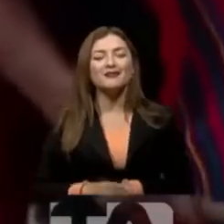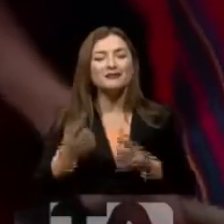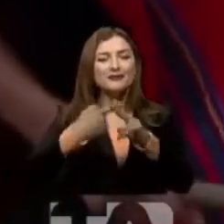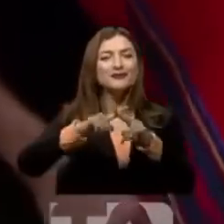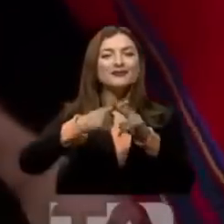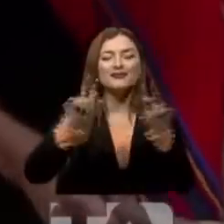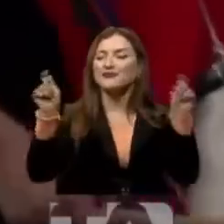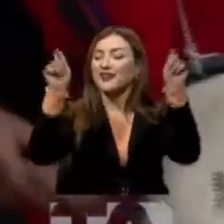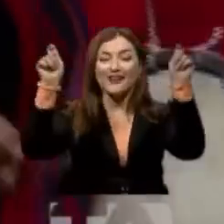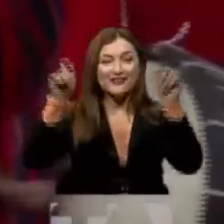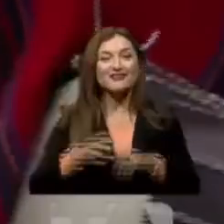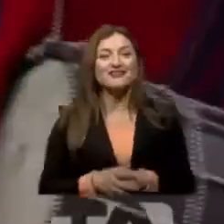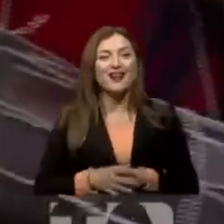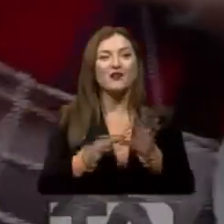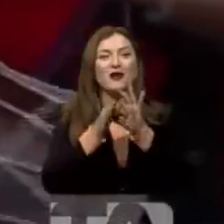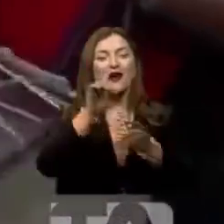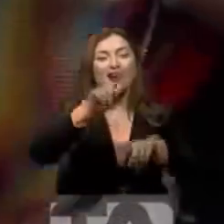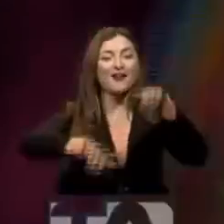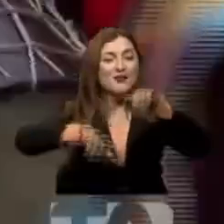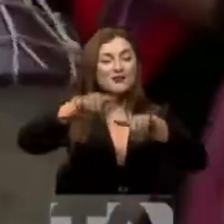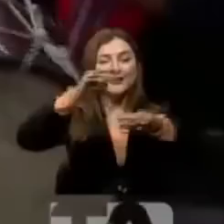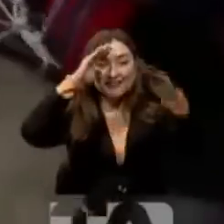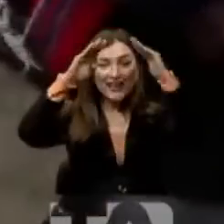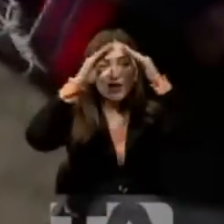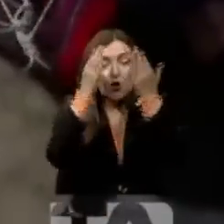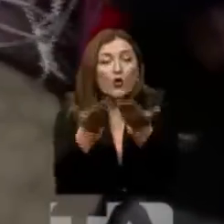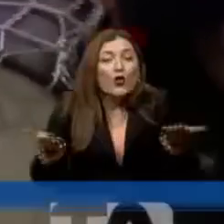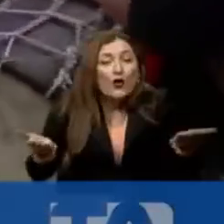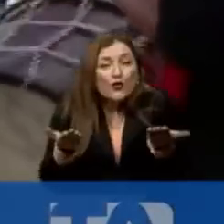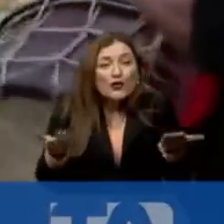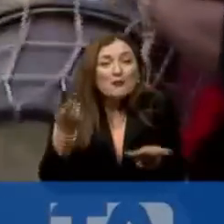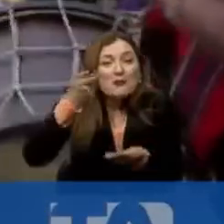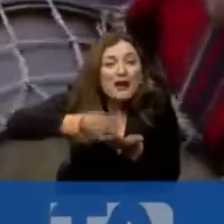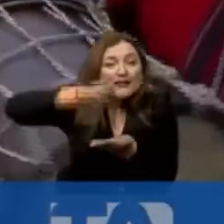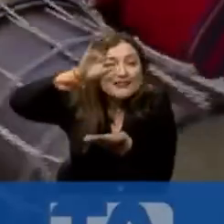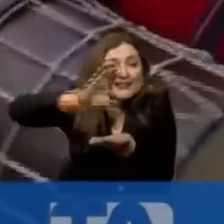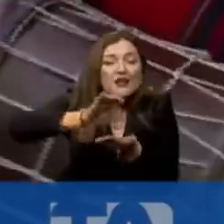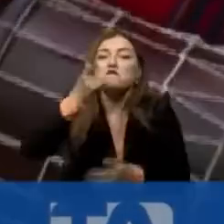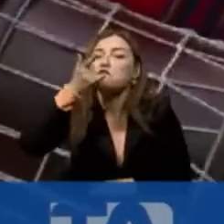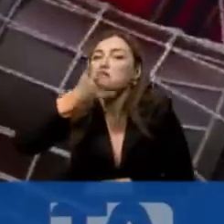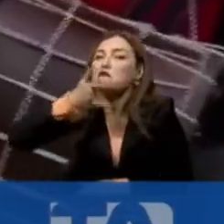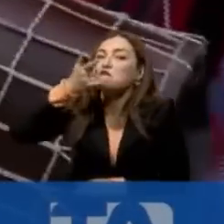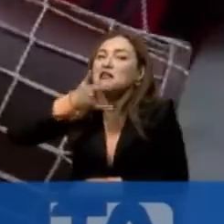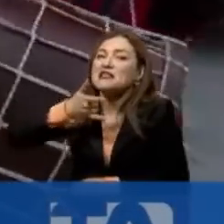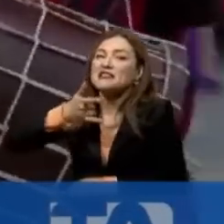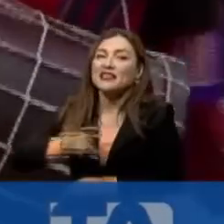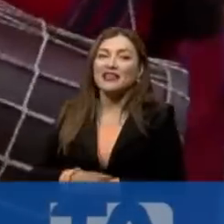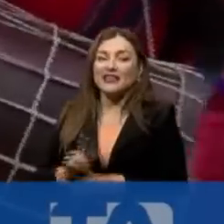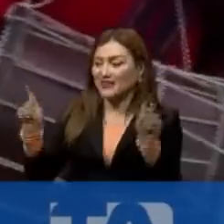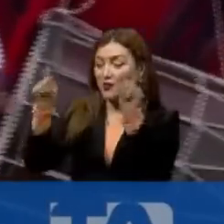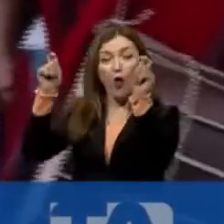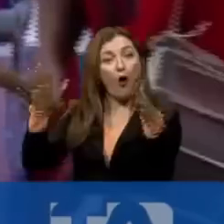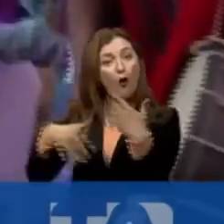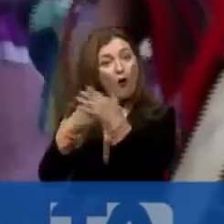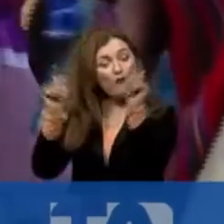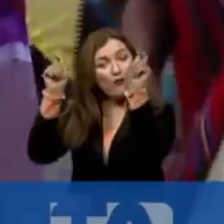Arrancaron las fiestas, compañeras, amigos televidentes. Les saludo desde la Plaza Central de Pomasqui, porque como bien lo decía, celebran sus